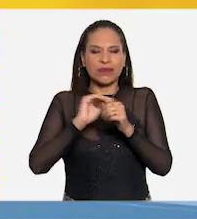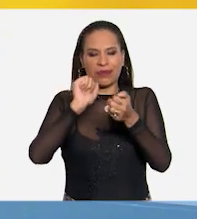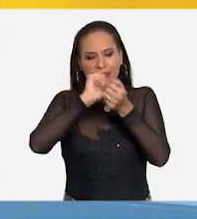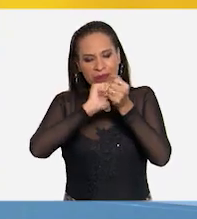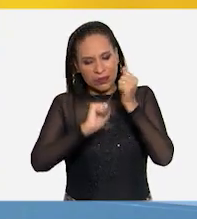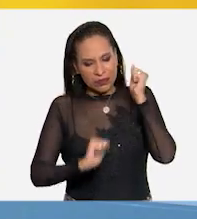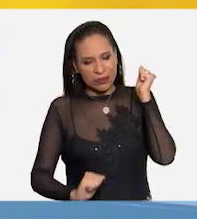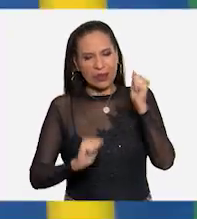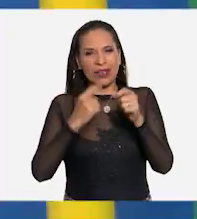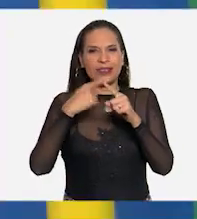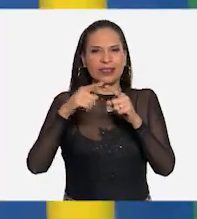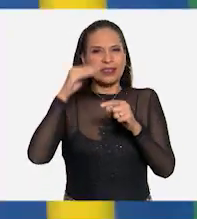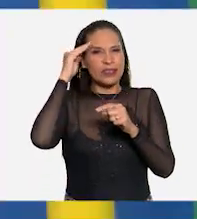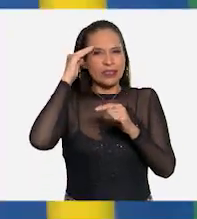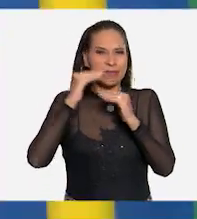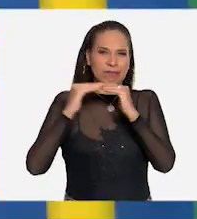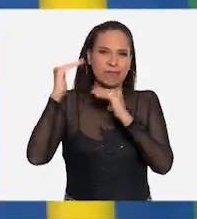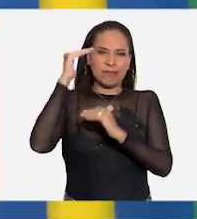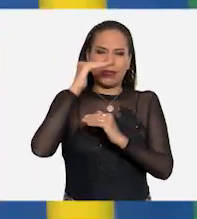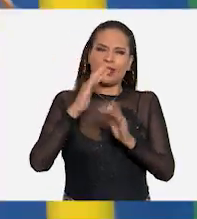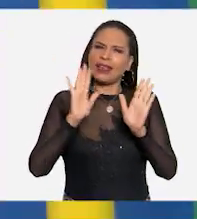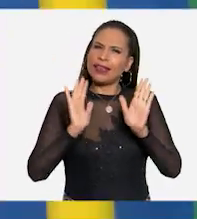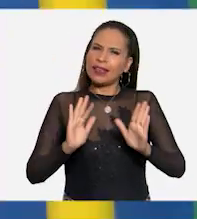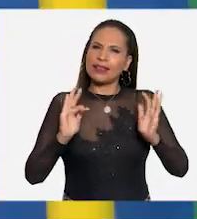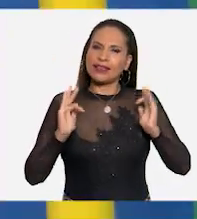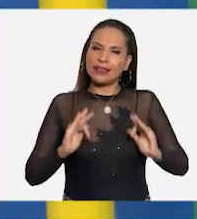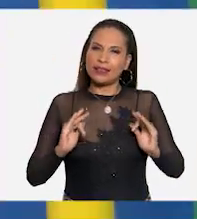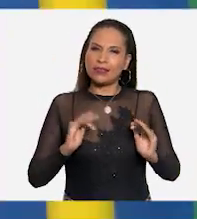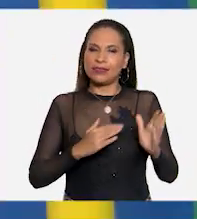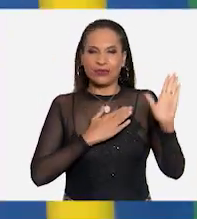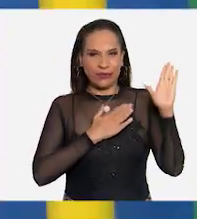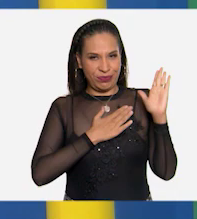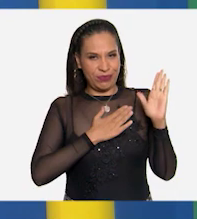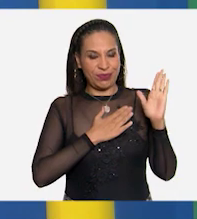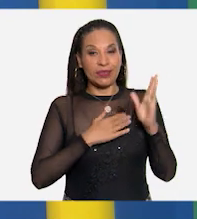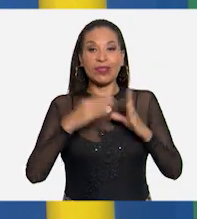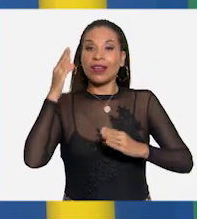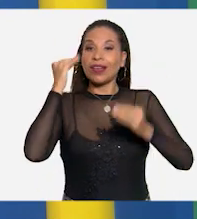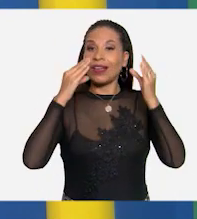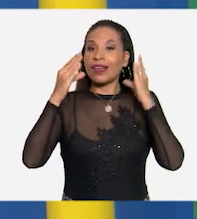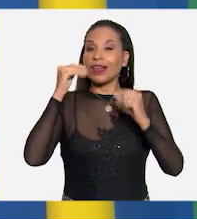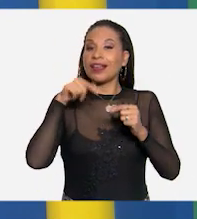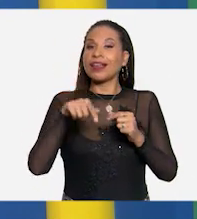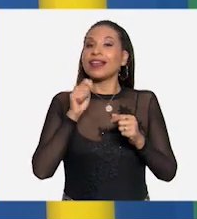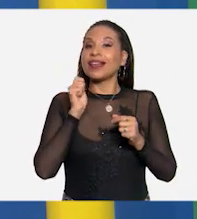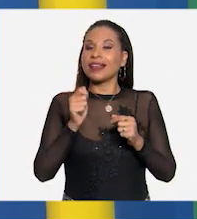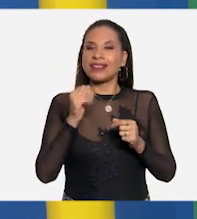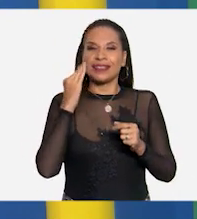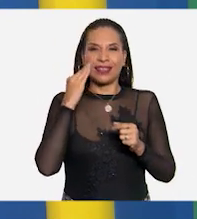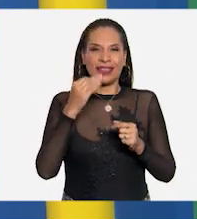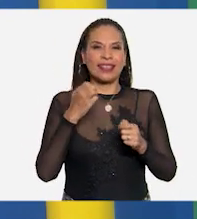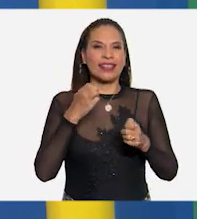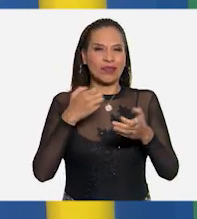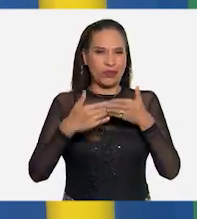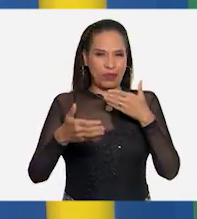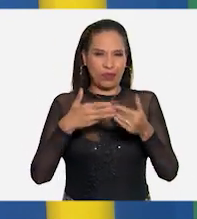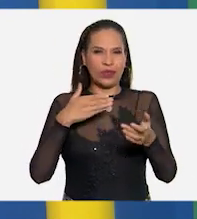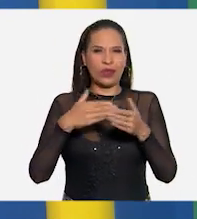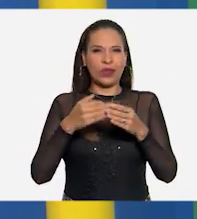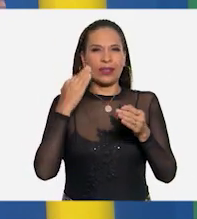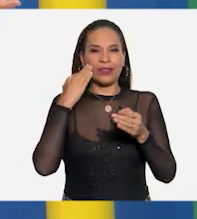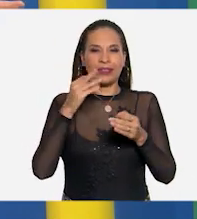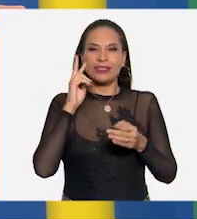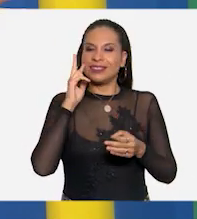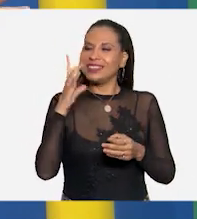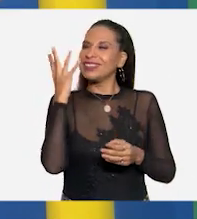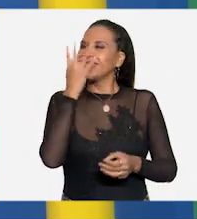pergaminos. Ya, tranquila, Jenny. Te prometo que lo que aprenderemos sobre la Edad Moderna te va a resultar